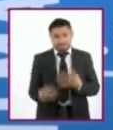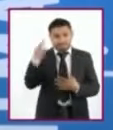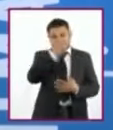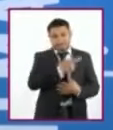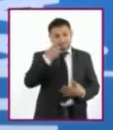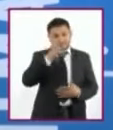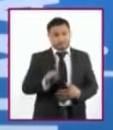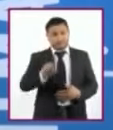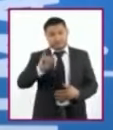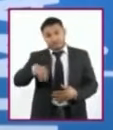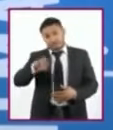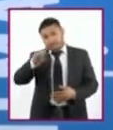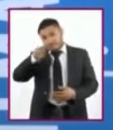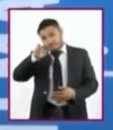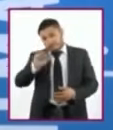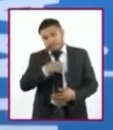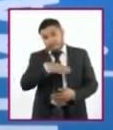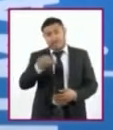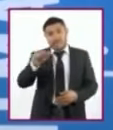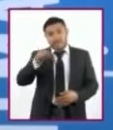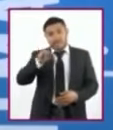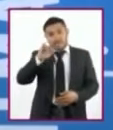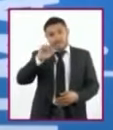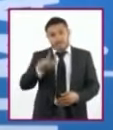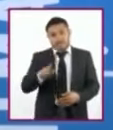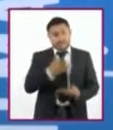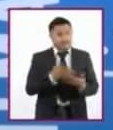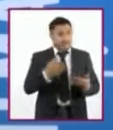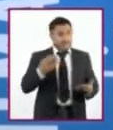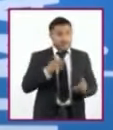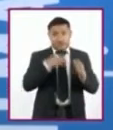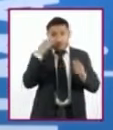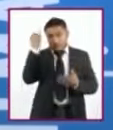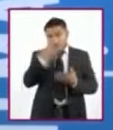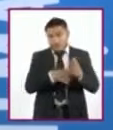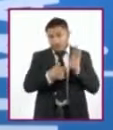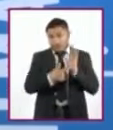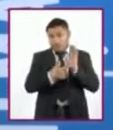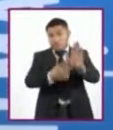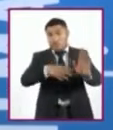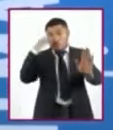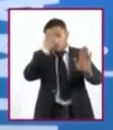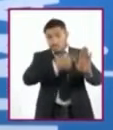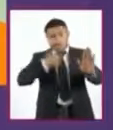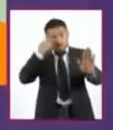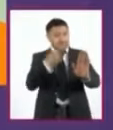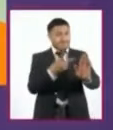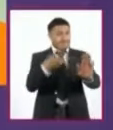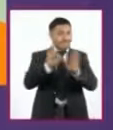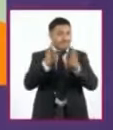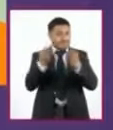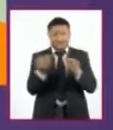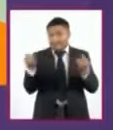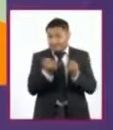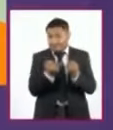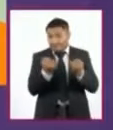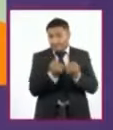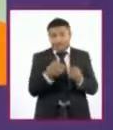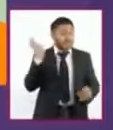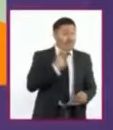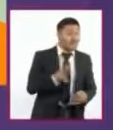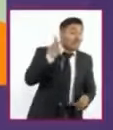axial. Ahora, observen la siguiente imagen. Las dos figuras tienen la misma forma. Al parecer,